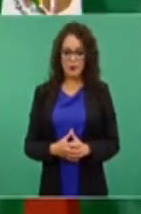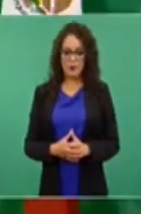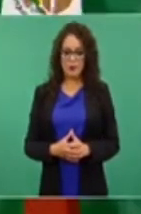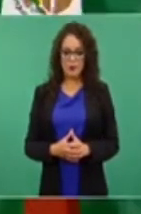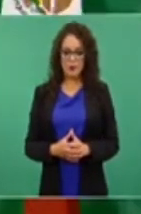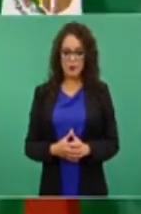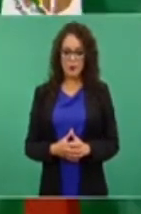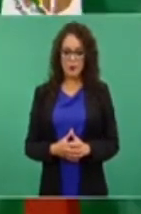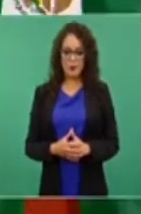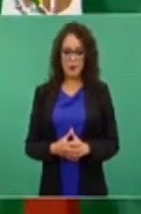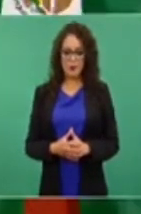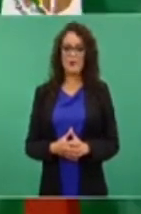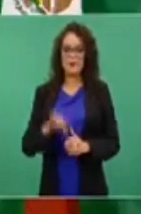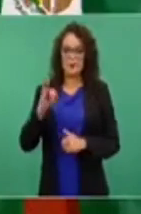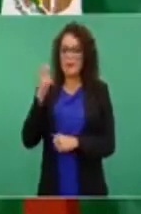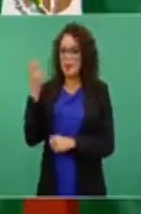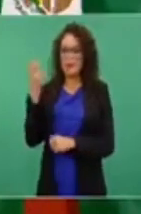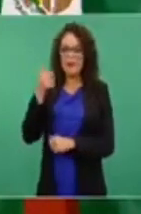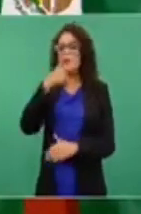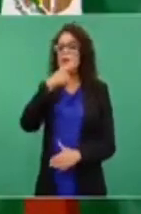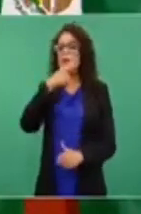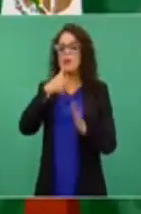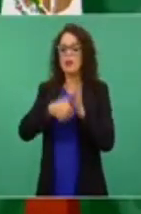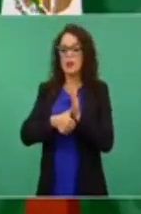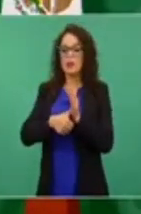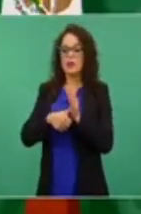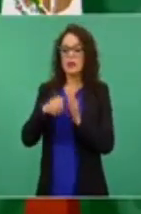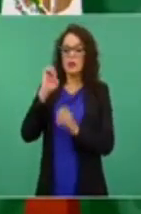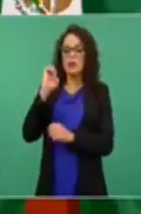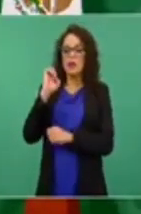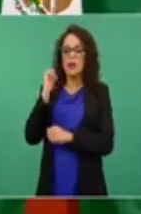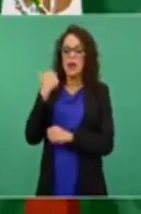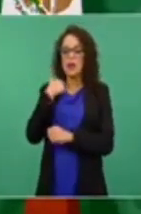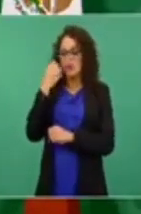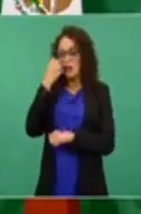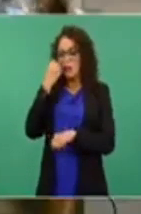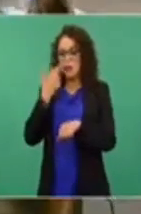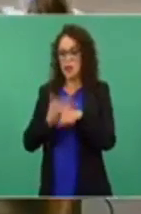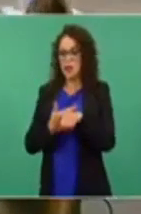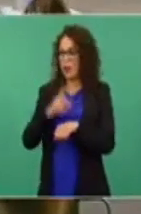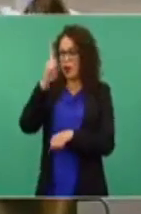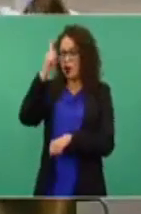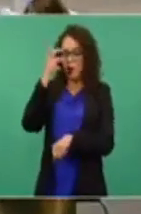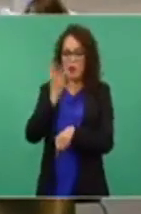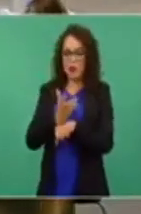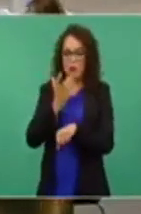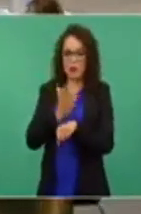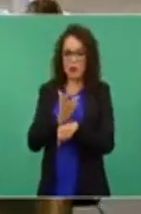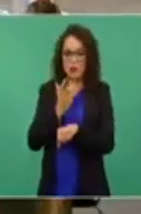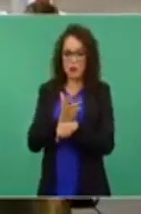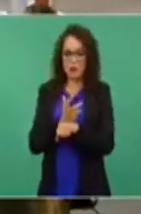Sí, es una carta del exsecretario de Estado de Estados Unidos, Vance,